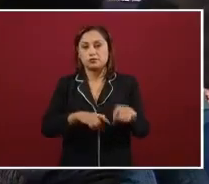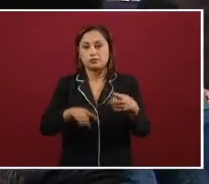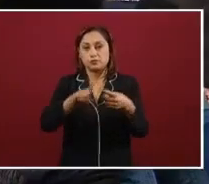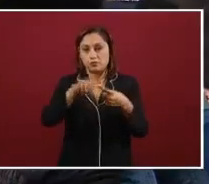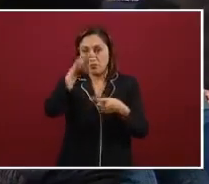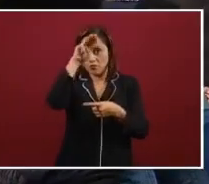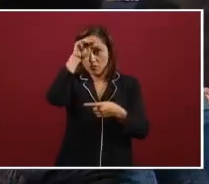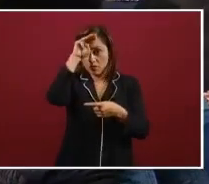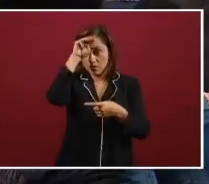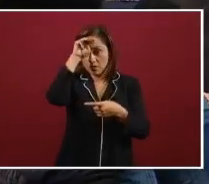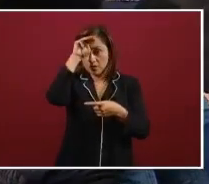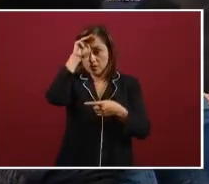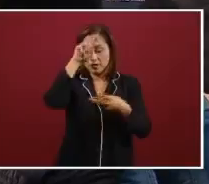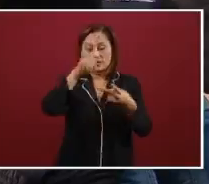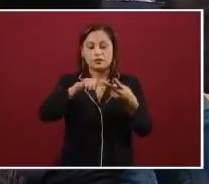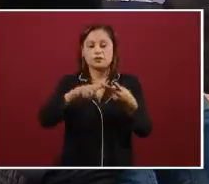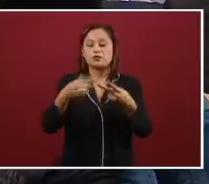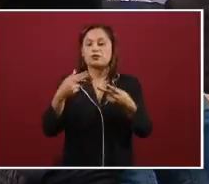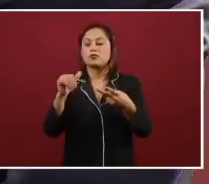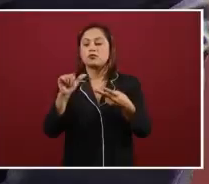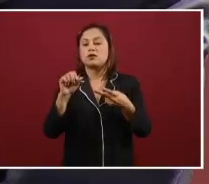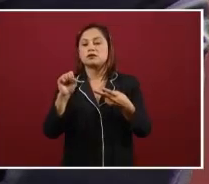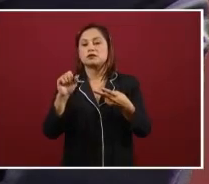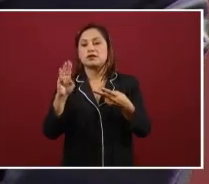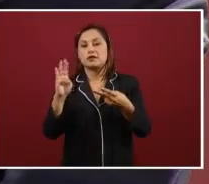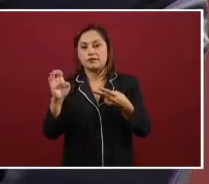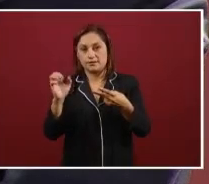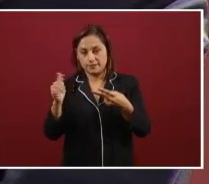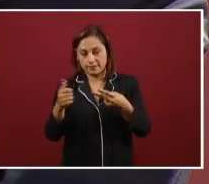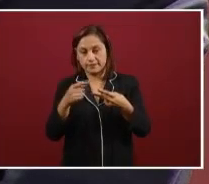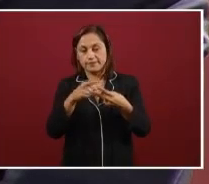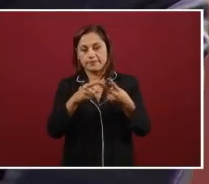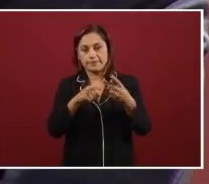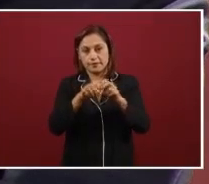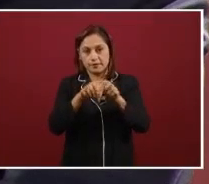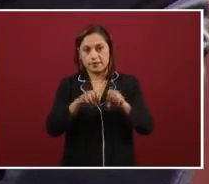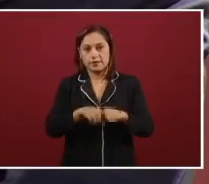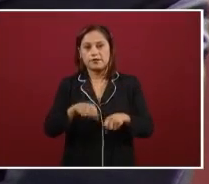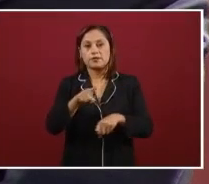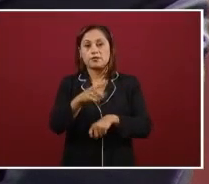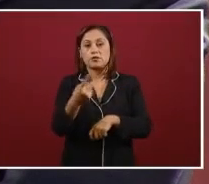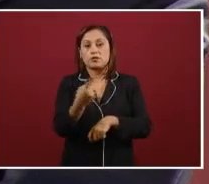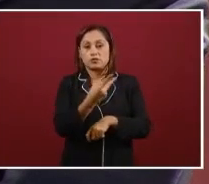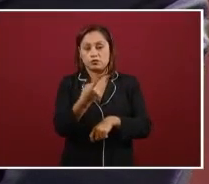y Guasave. Guasave, que el primer juego…